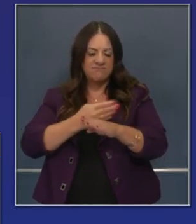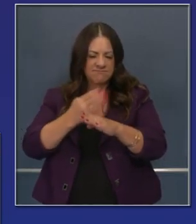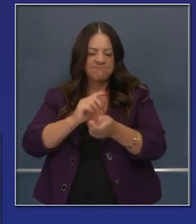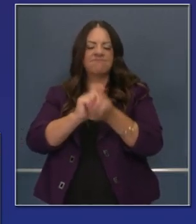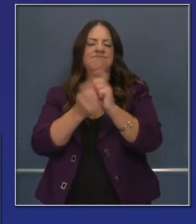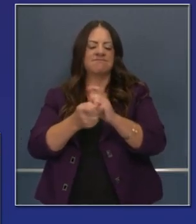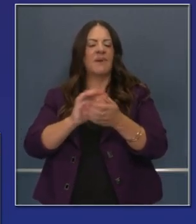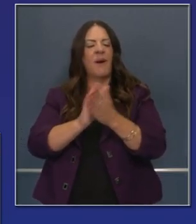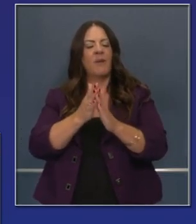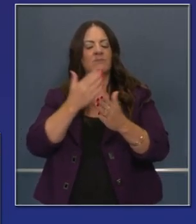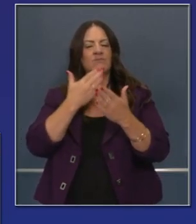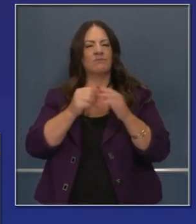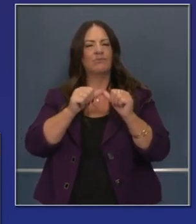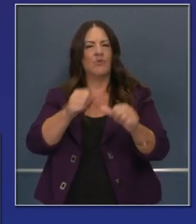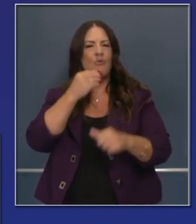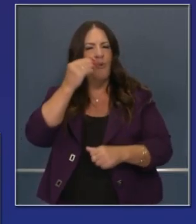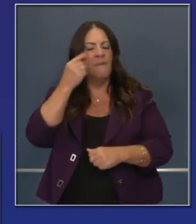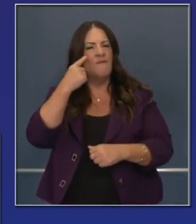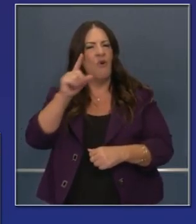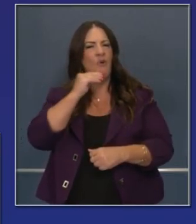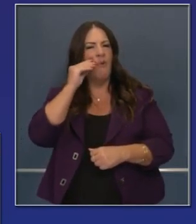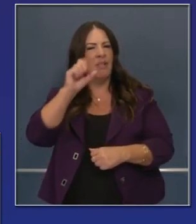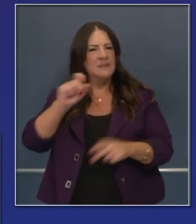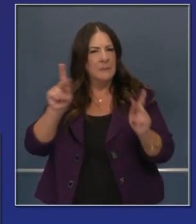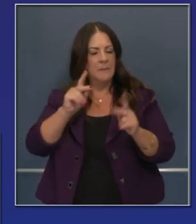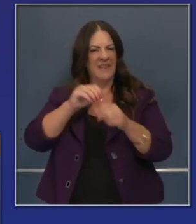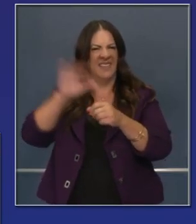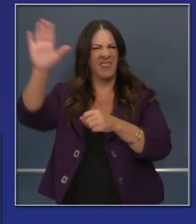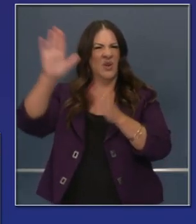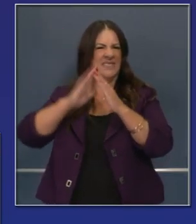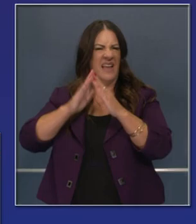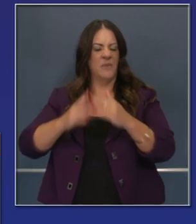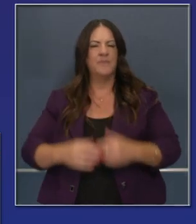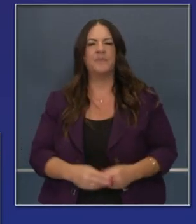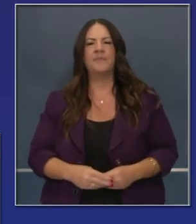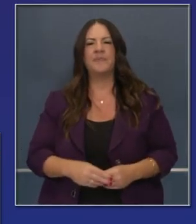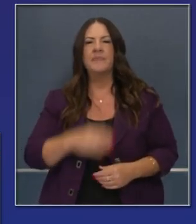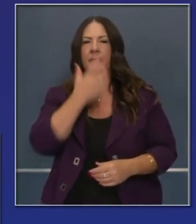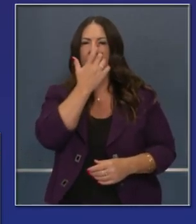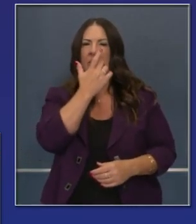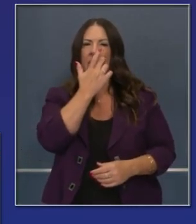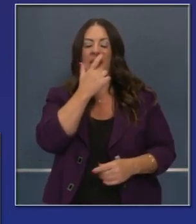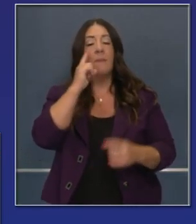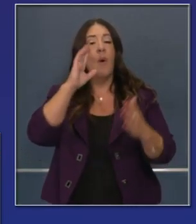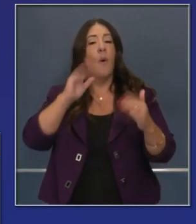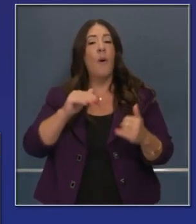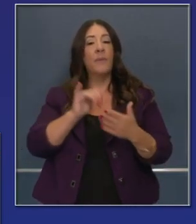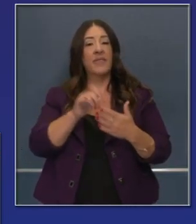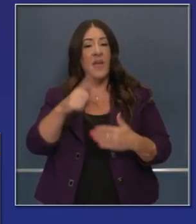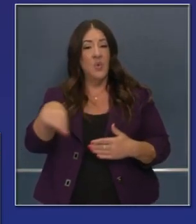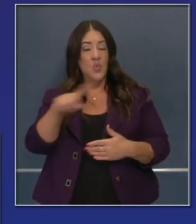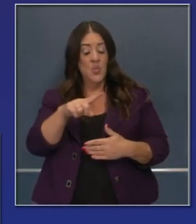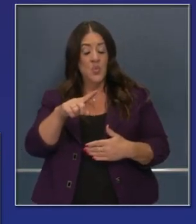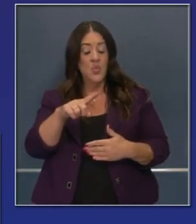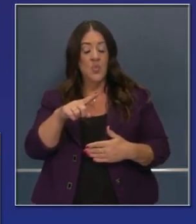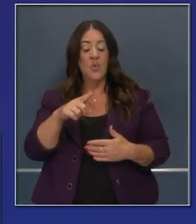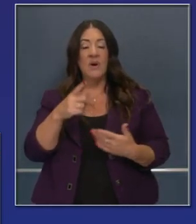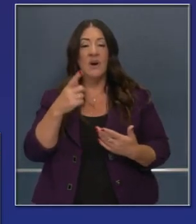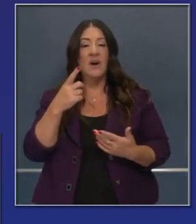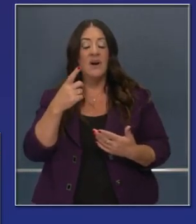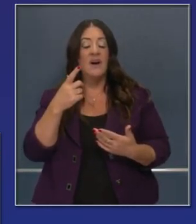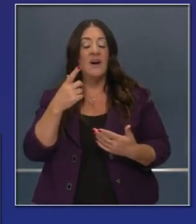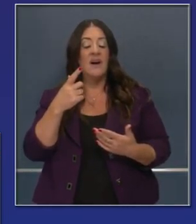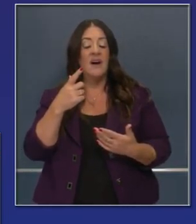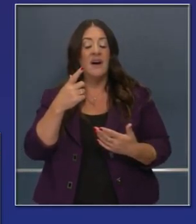útiles. Tenemos $200 millones y esto es muy emocionante para mí, para mi perspectiva, y espero que también lo sea para